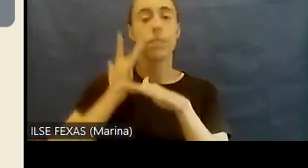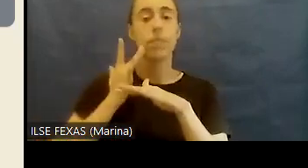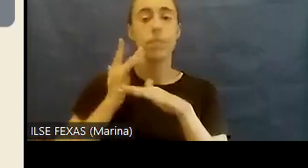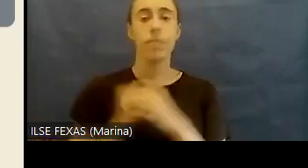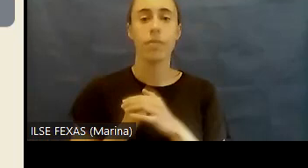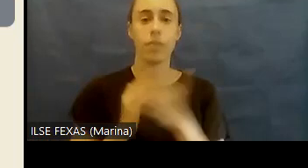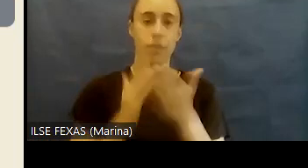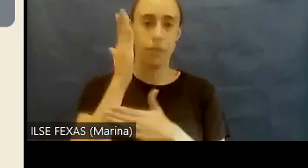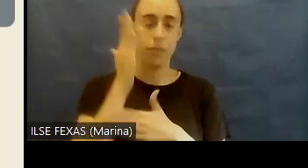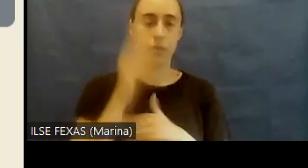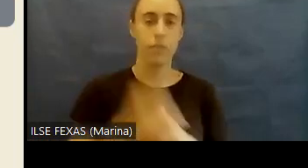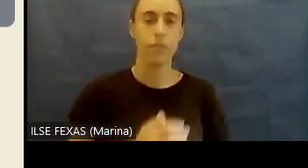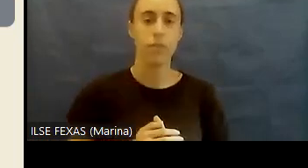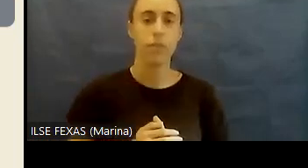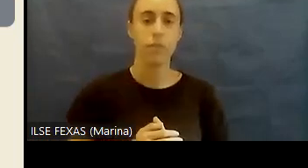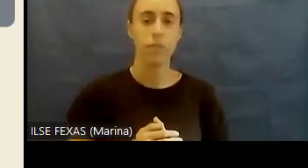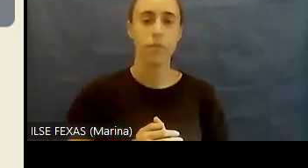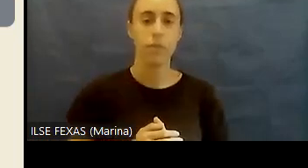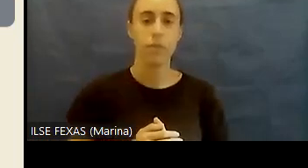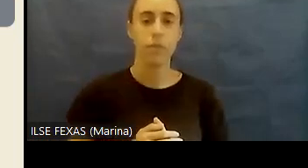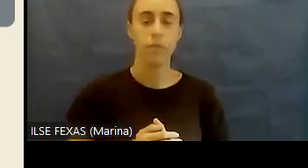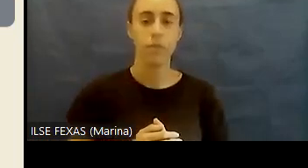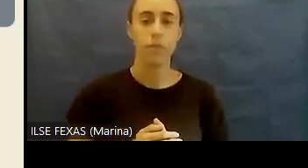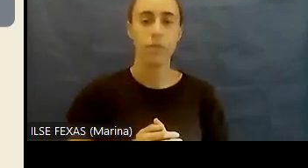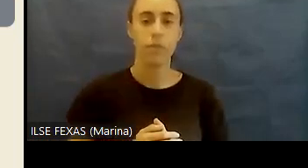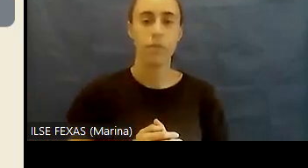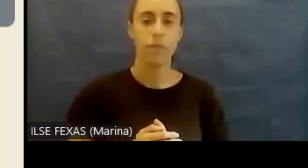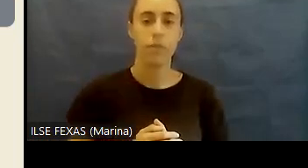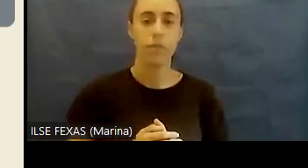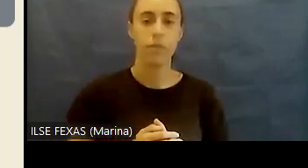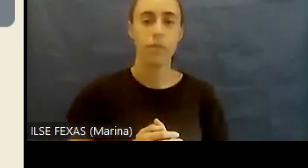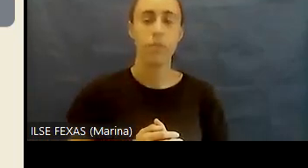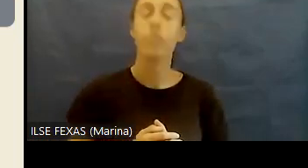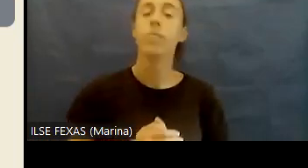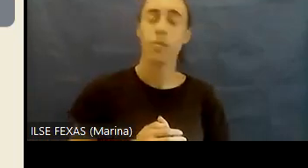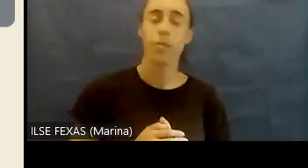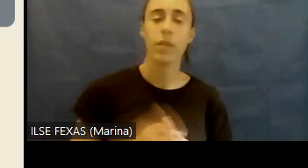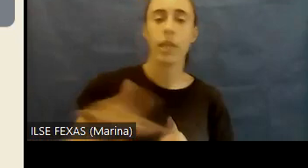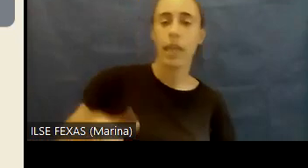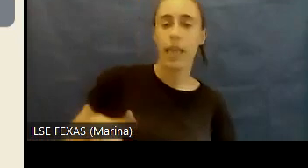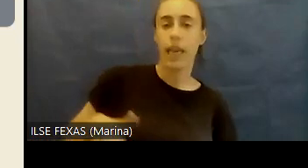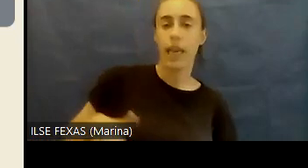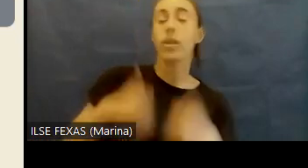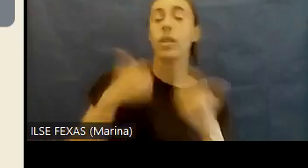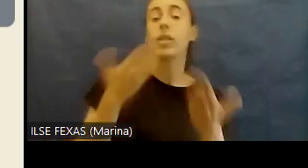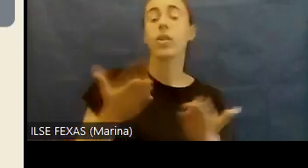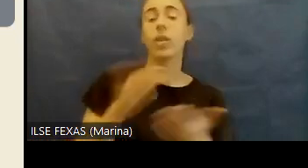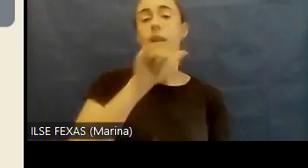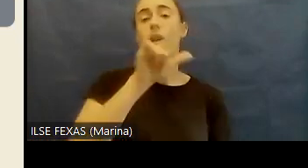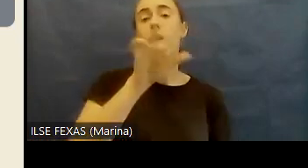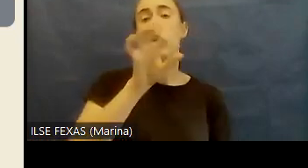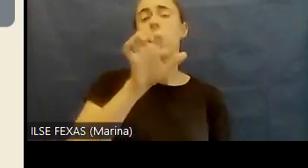riñón, pero la mayoría de ellos son metabolizados de alguna manera a nivel del hígado. Y aquí el aloe vera ya no actúa tanto